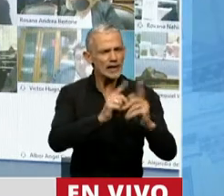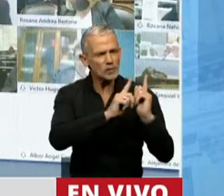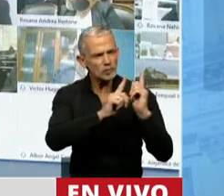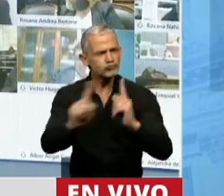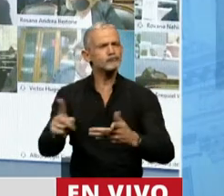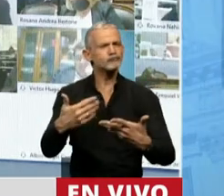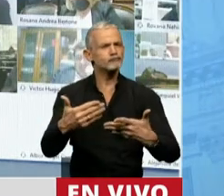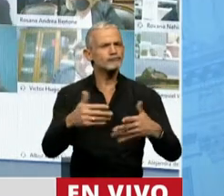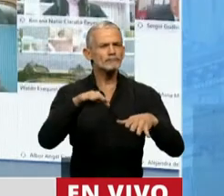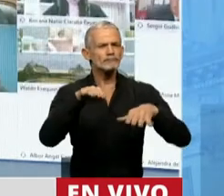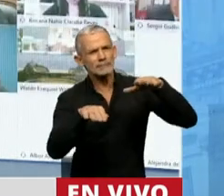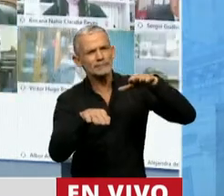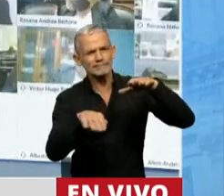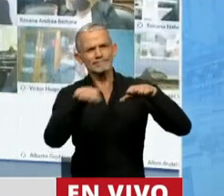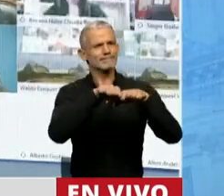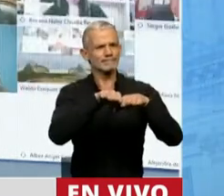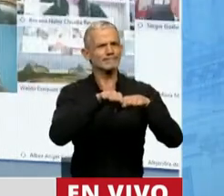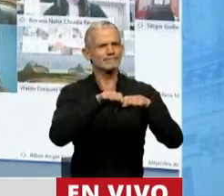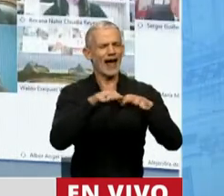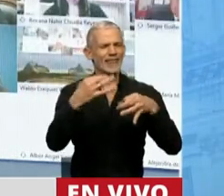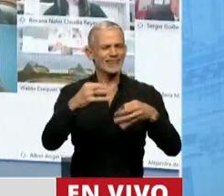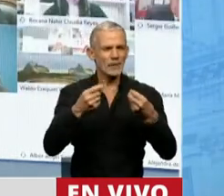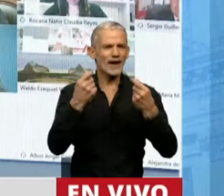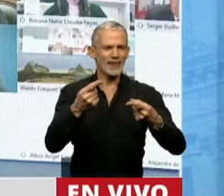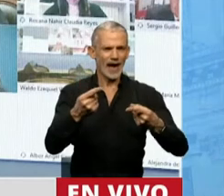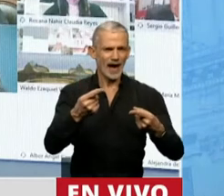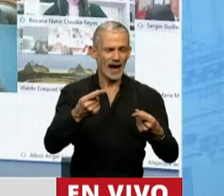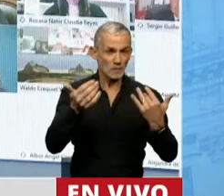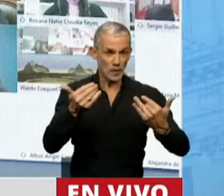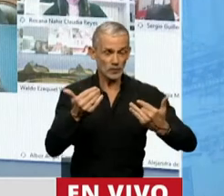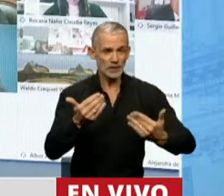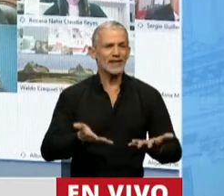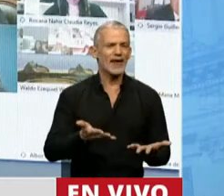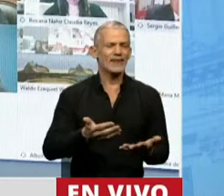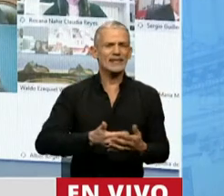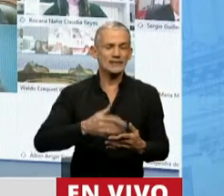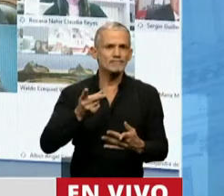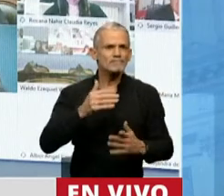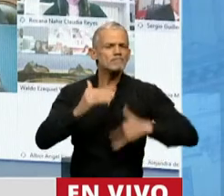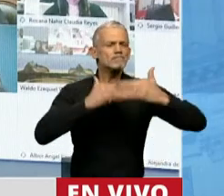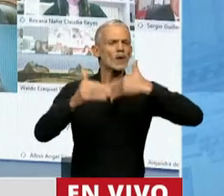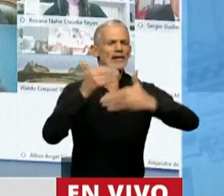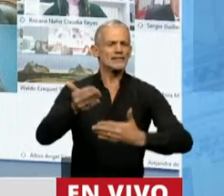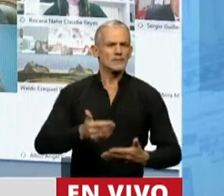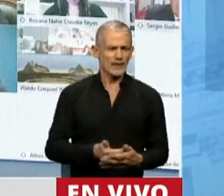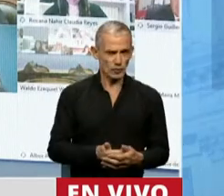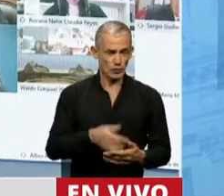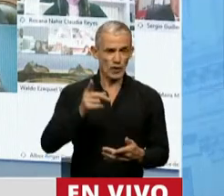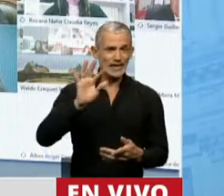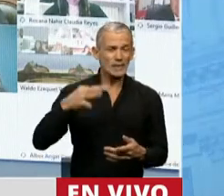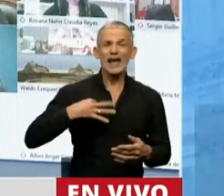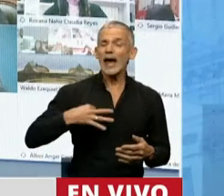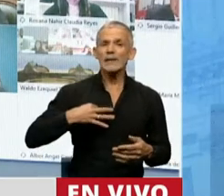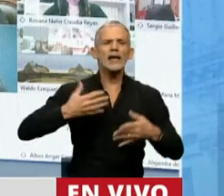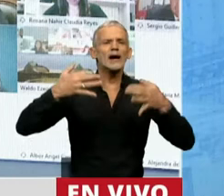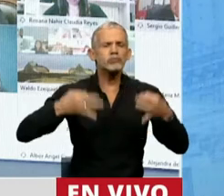un desarrollo equitativo, un desarrollo que permita el crecimiento y la vida con